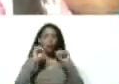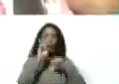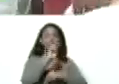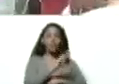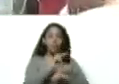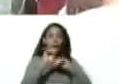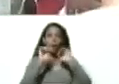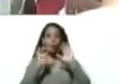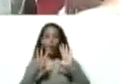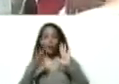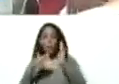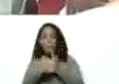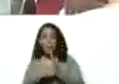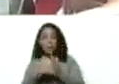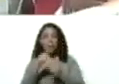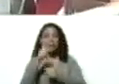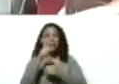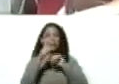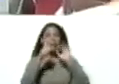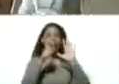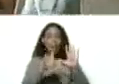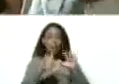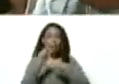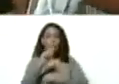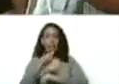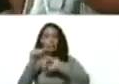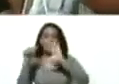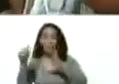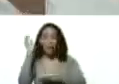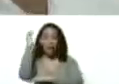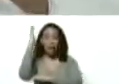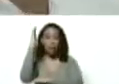.616 asambleas de calle,